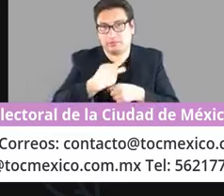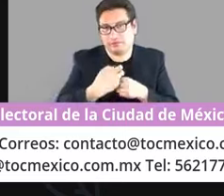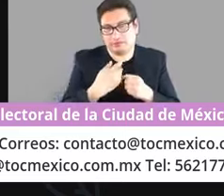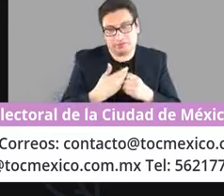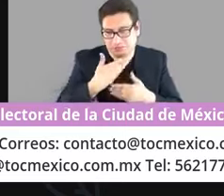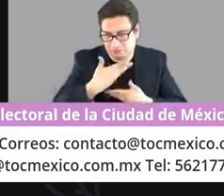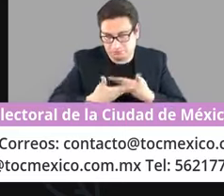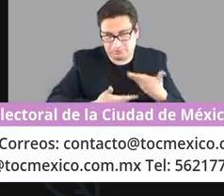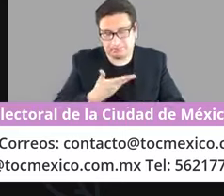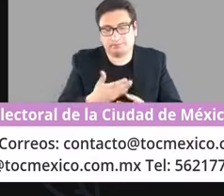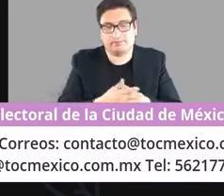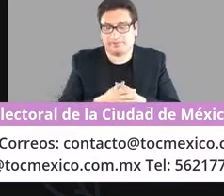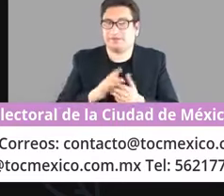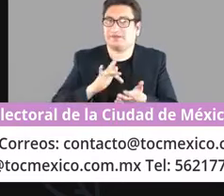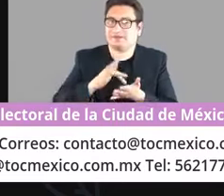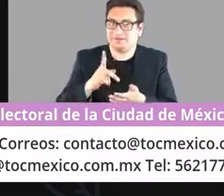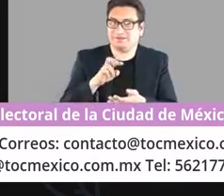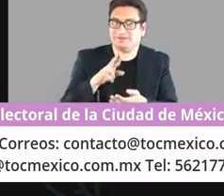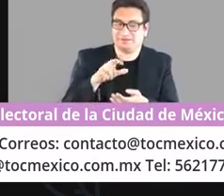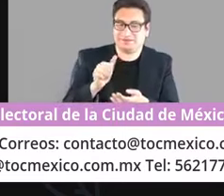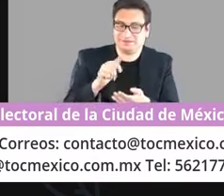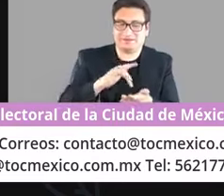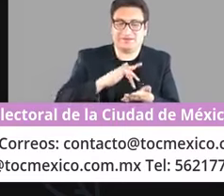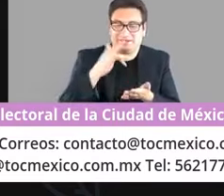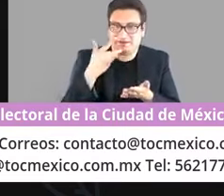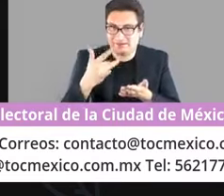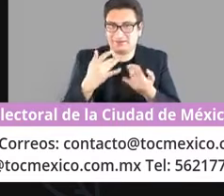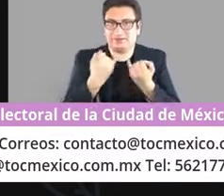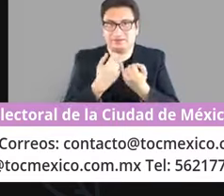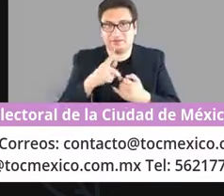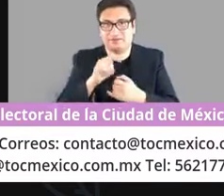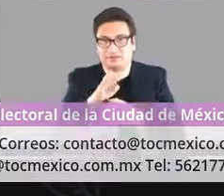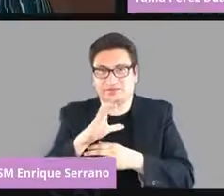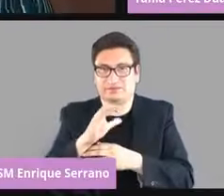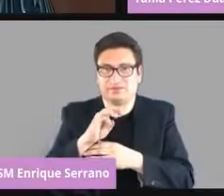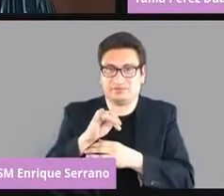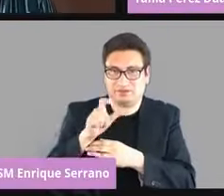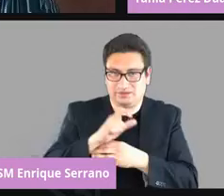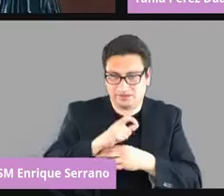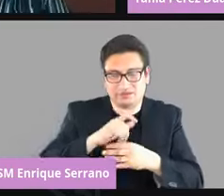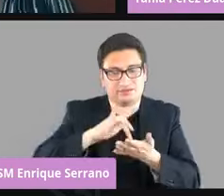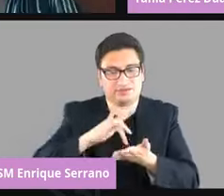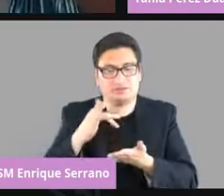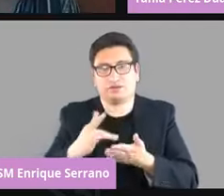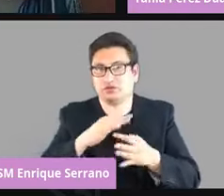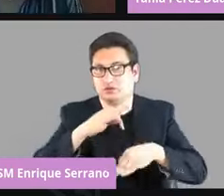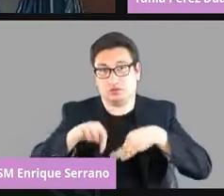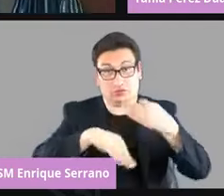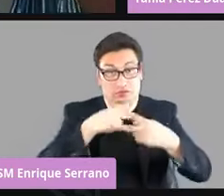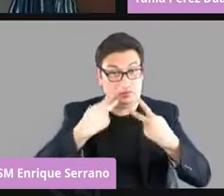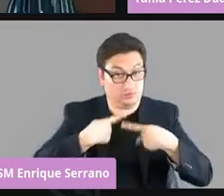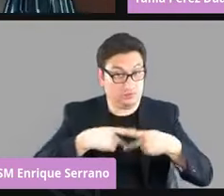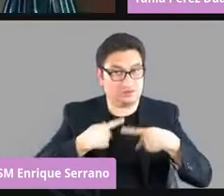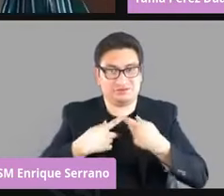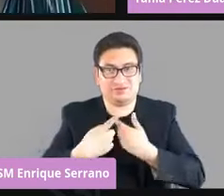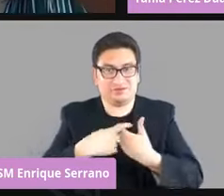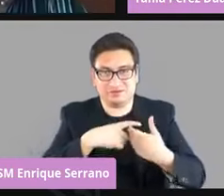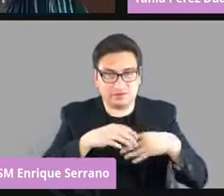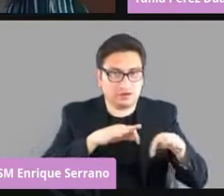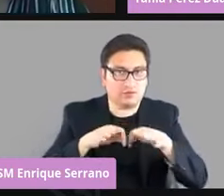órdenes. Gracias, doctora, de verdad. Gracias a nombre del Tribunal Electoral de la Ciudad de México, de todas las personas que lo integramos, pero sobre todo